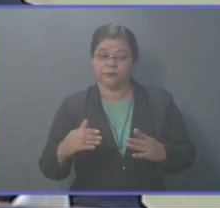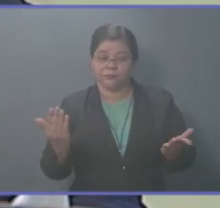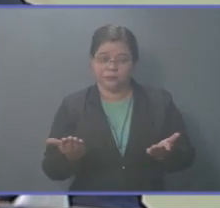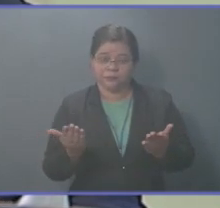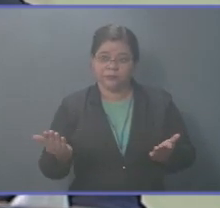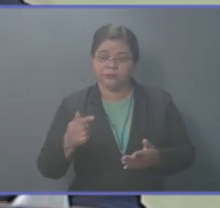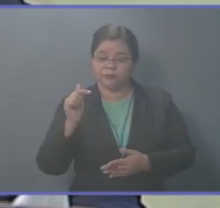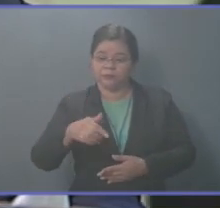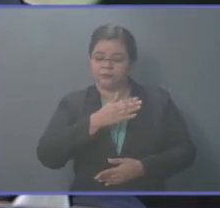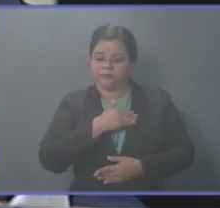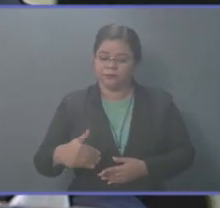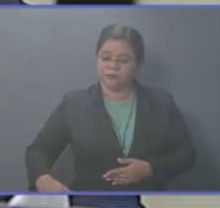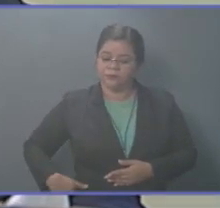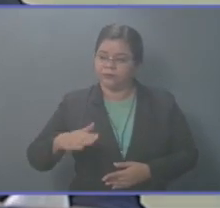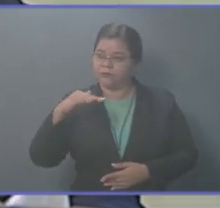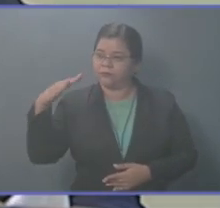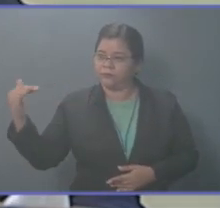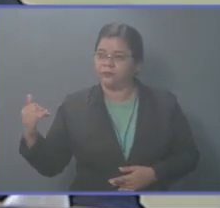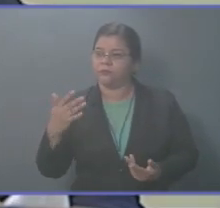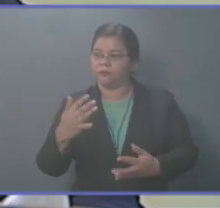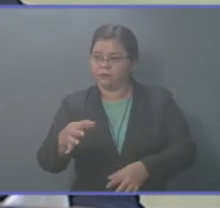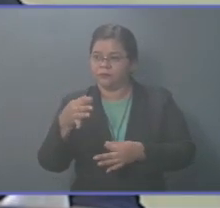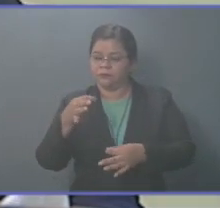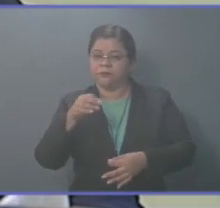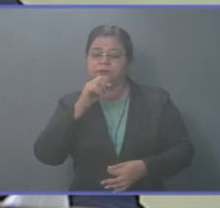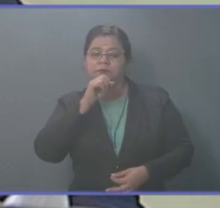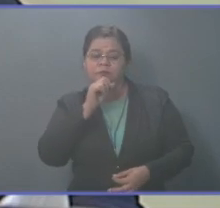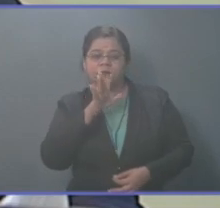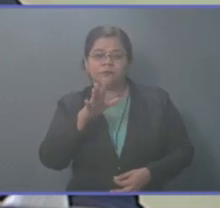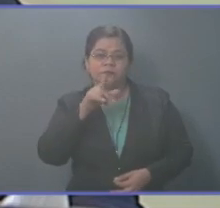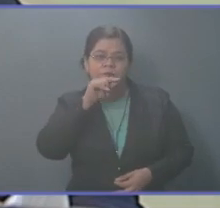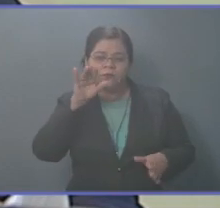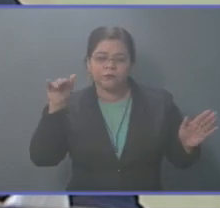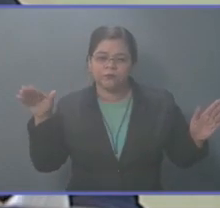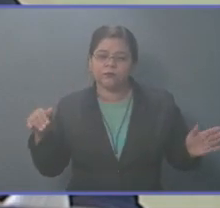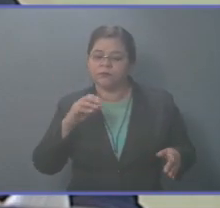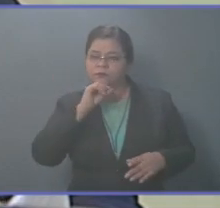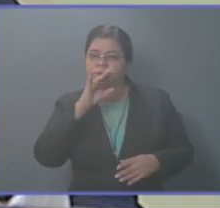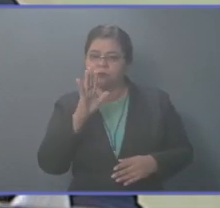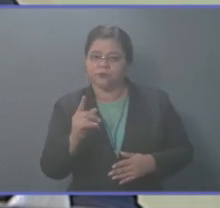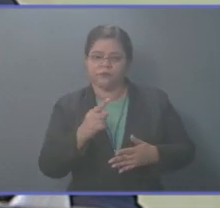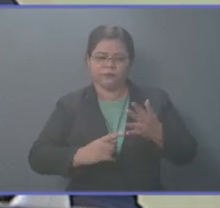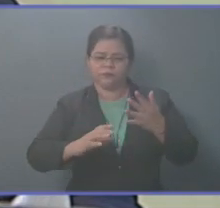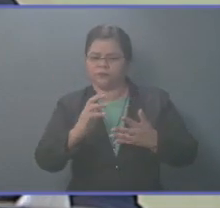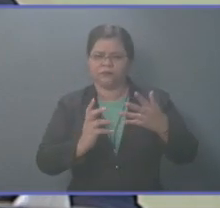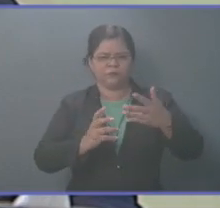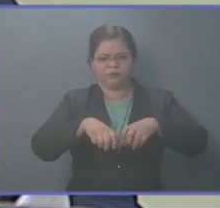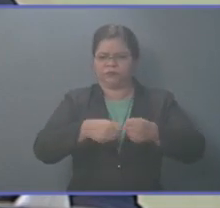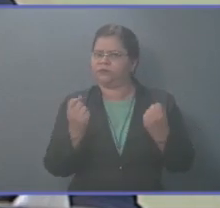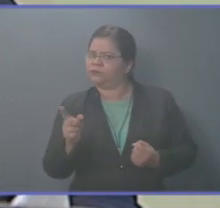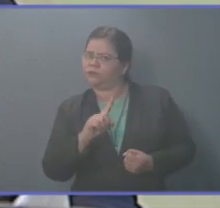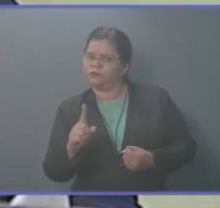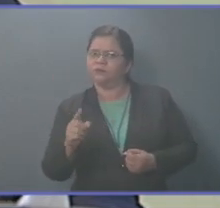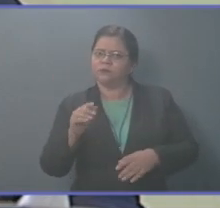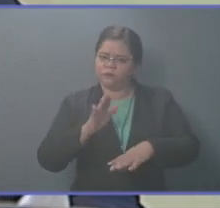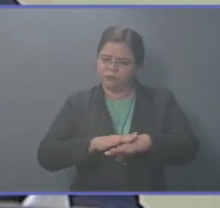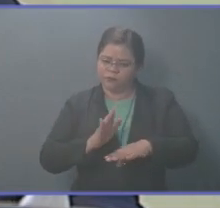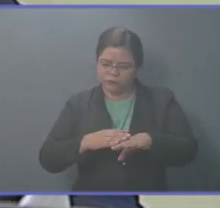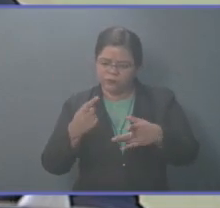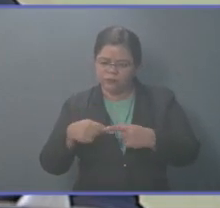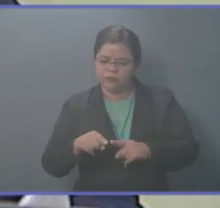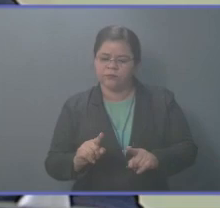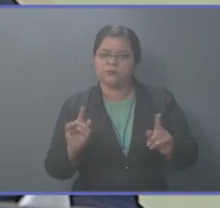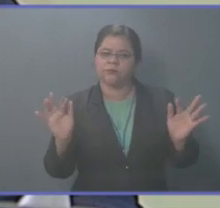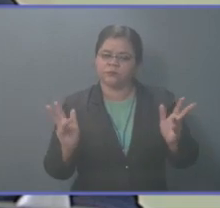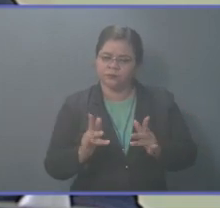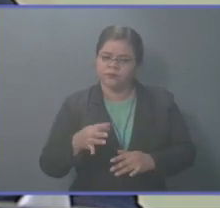por el presidente de la República a través de su cuenta oficial de Twitter. El orden constitucional aún no ha sido roto, la convocatoria está vigente y la plenaria